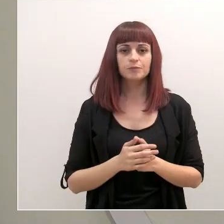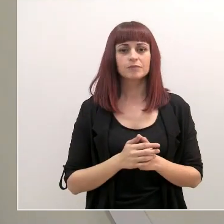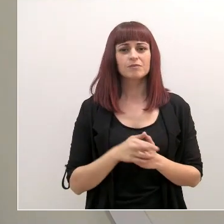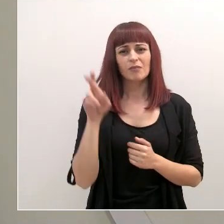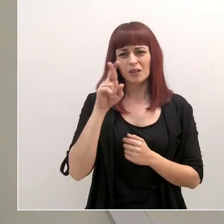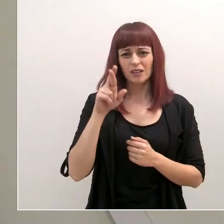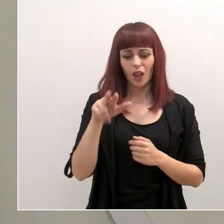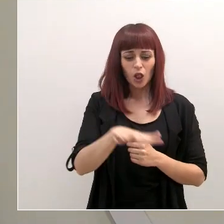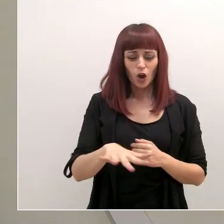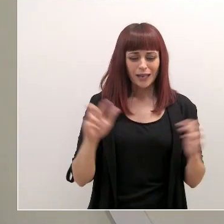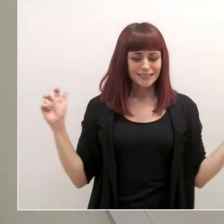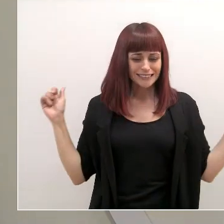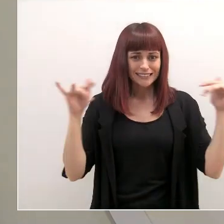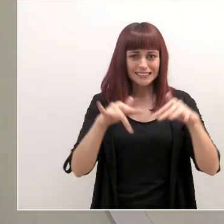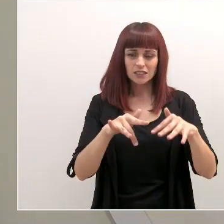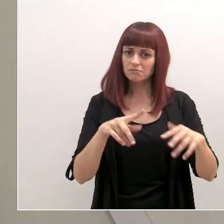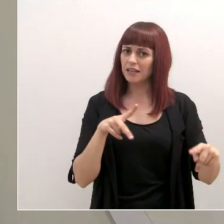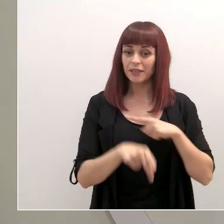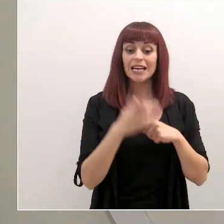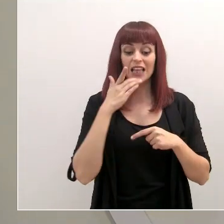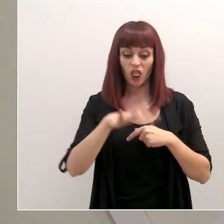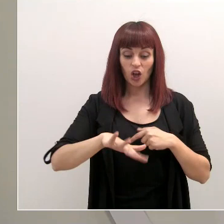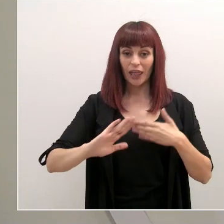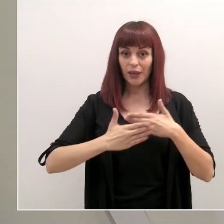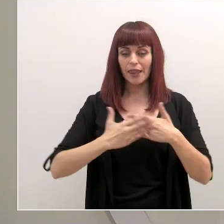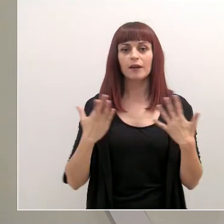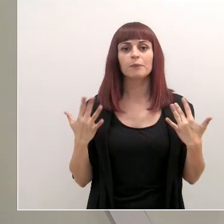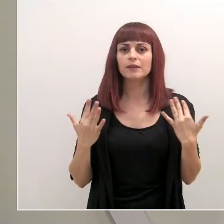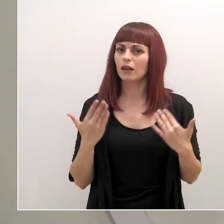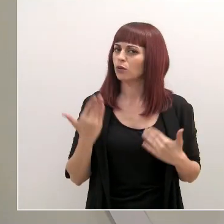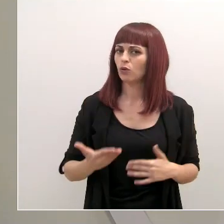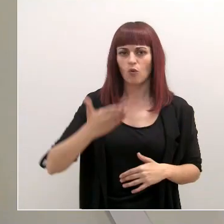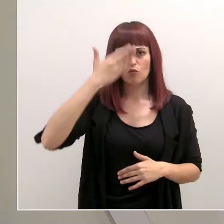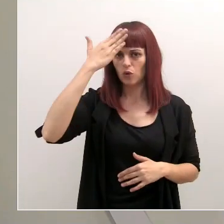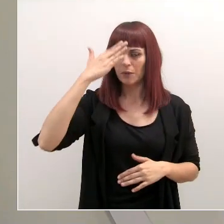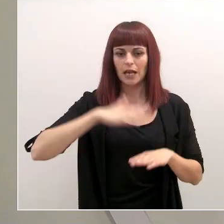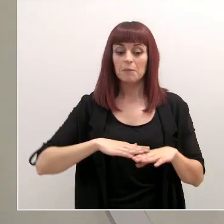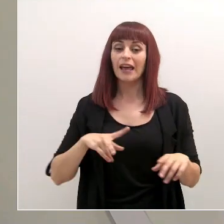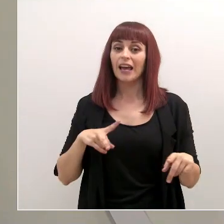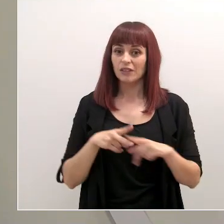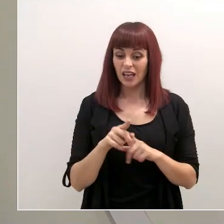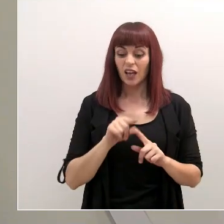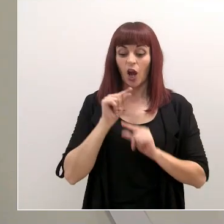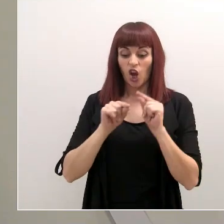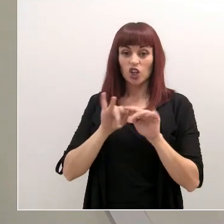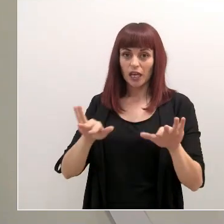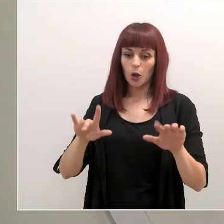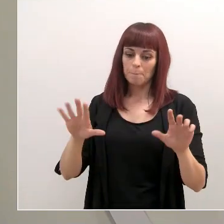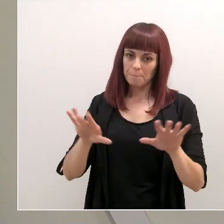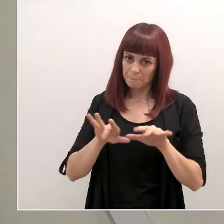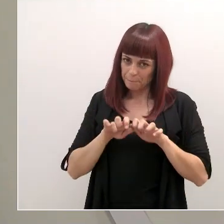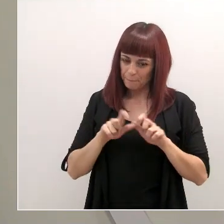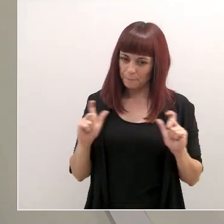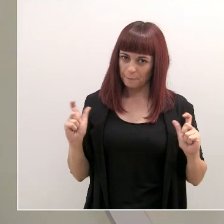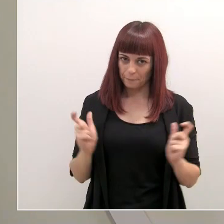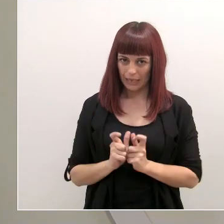insisto, los sitios concurridos y sobre todo la ventilación de espacios cerrados es fundamental para combatir y para evitar y disminuir los contagios. Son, por tanto, las